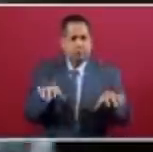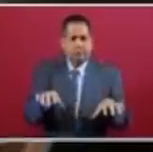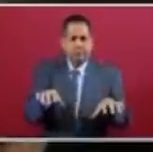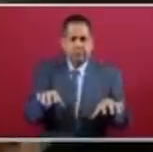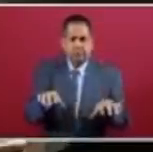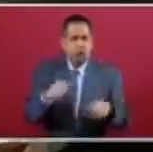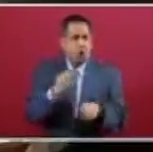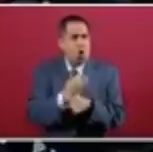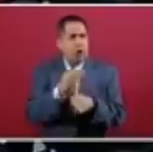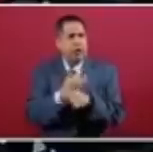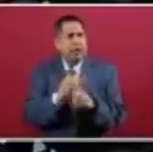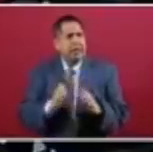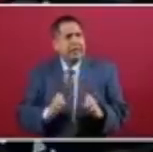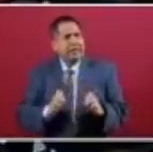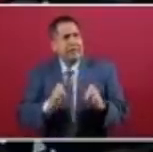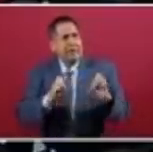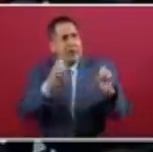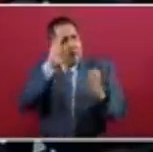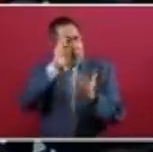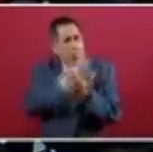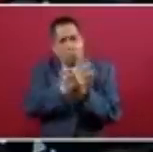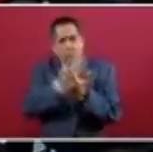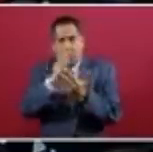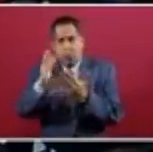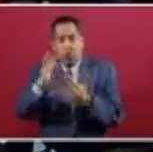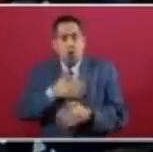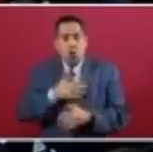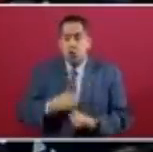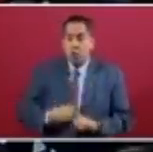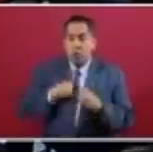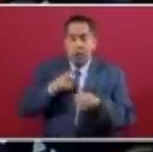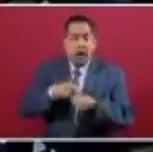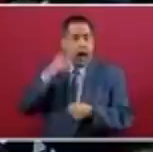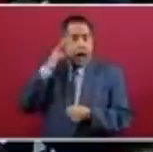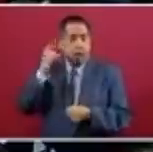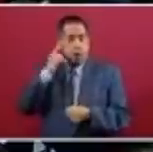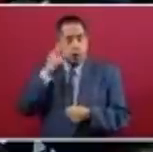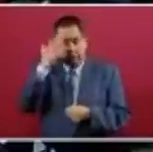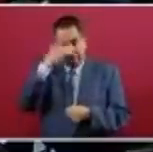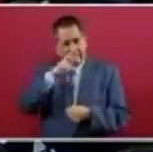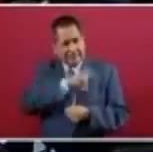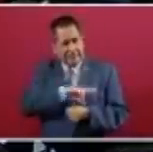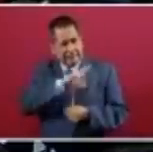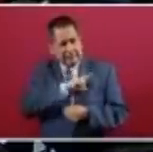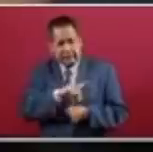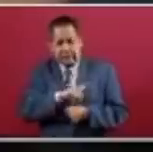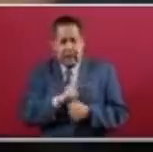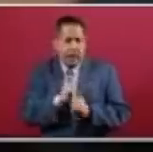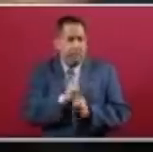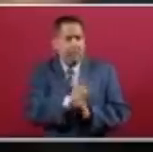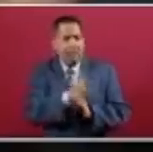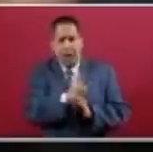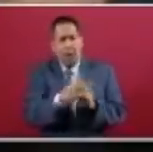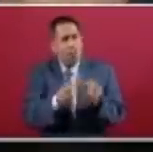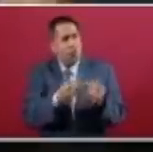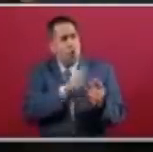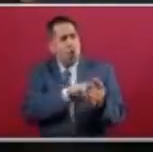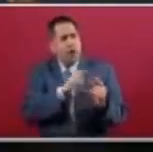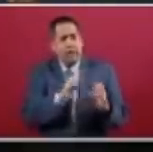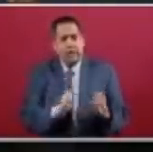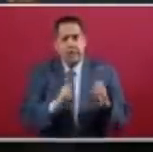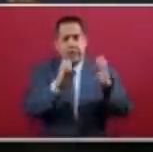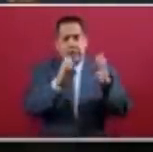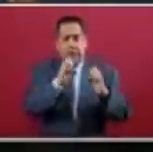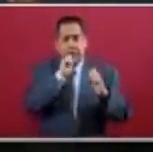edificios tremendos que se pagan mucha. Yo vivo en California, sé lo que son las rentas, y se paga mucho dinero de renta para que llegue